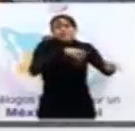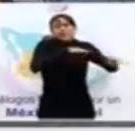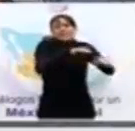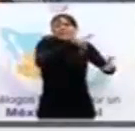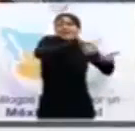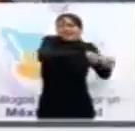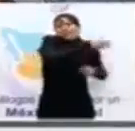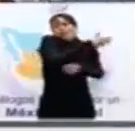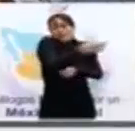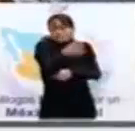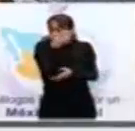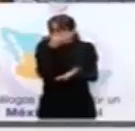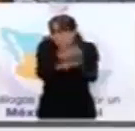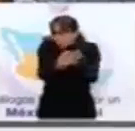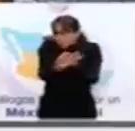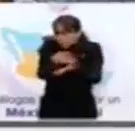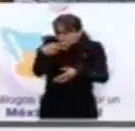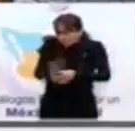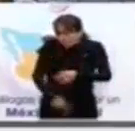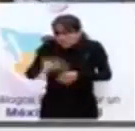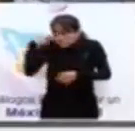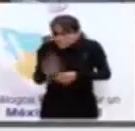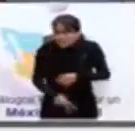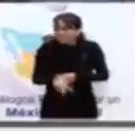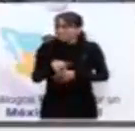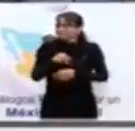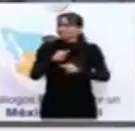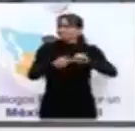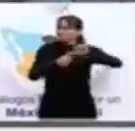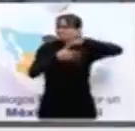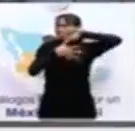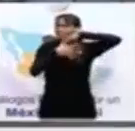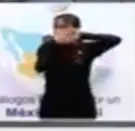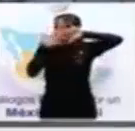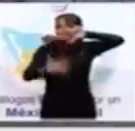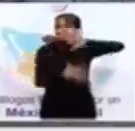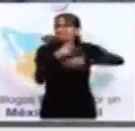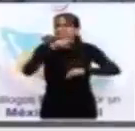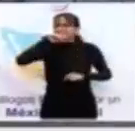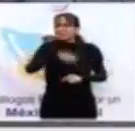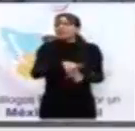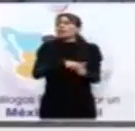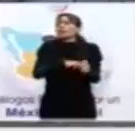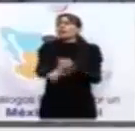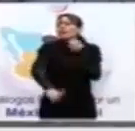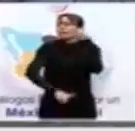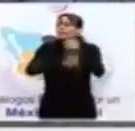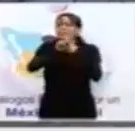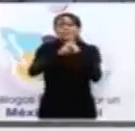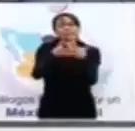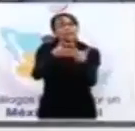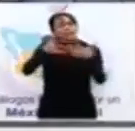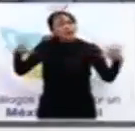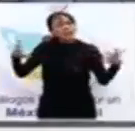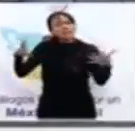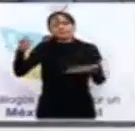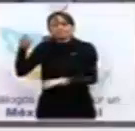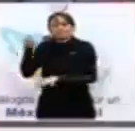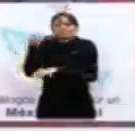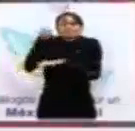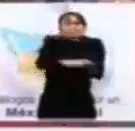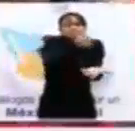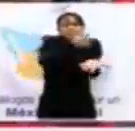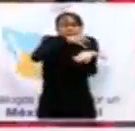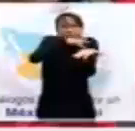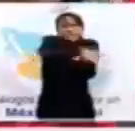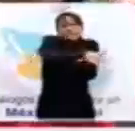México, de América Latina, es el tema del financiamiento. Sí, en el caso de Costa Rica, y